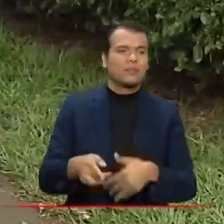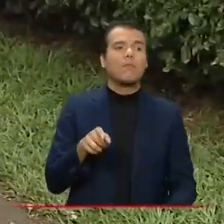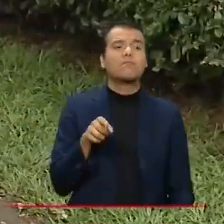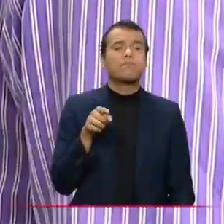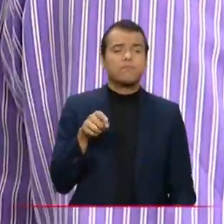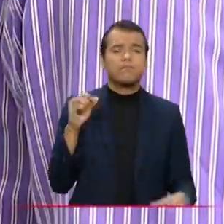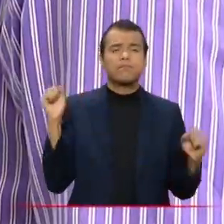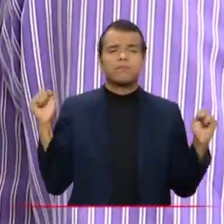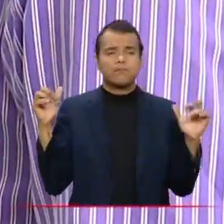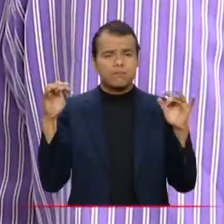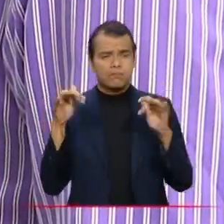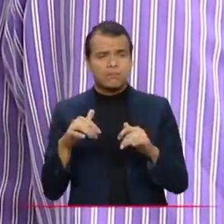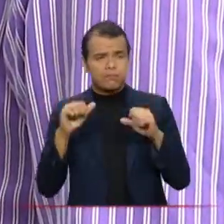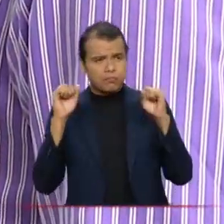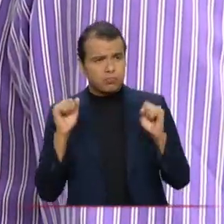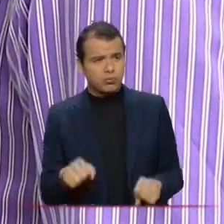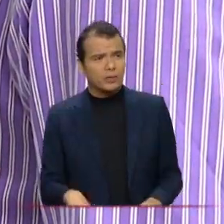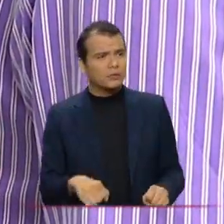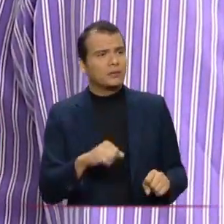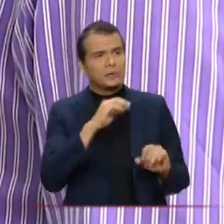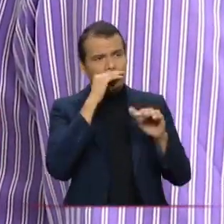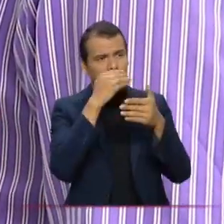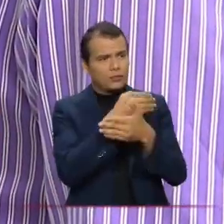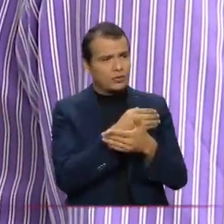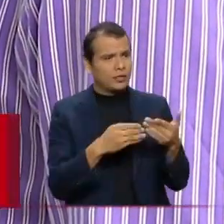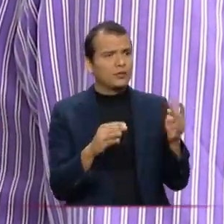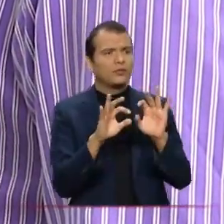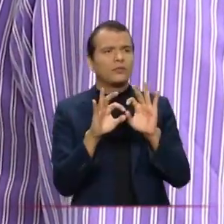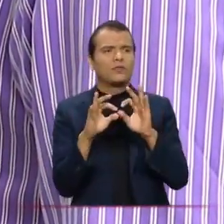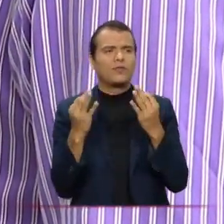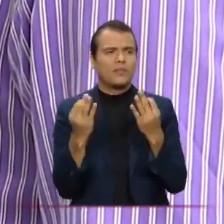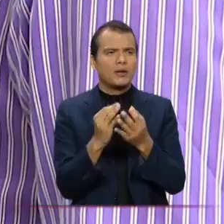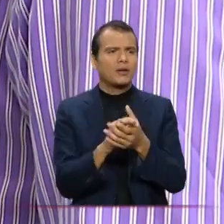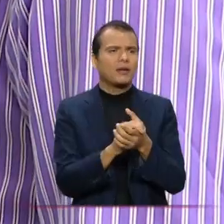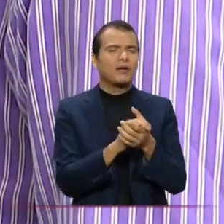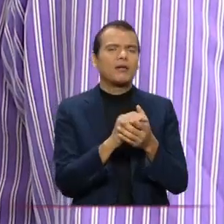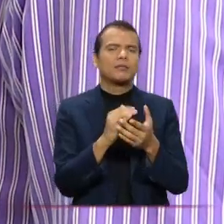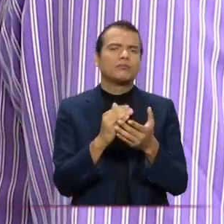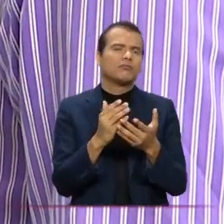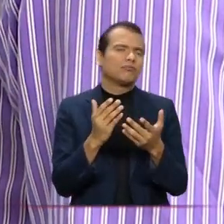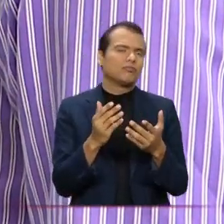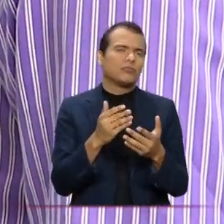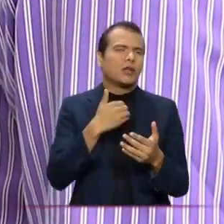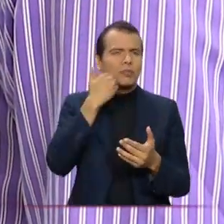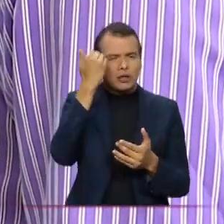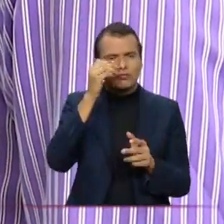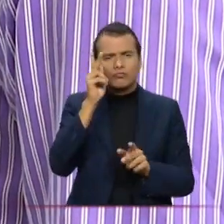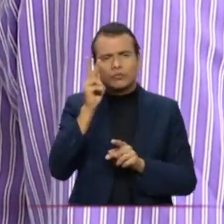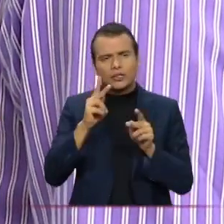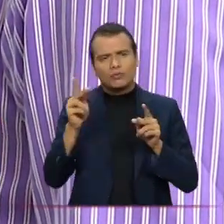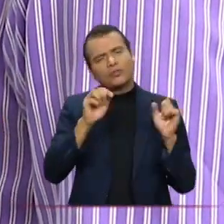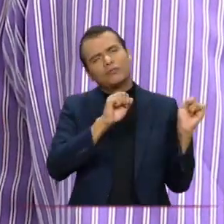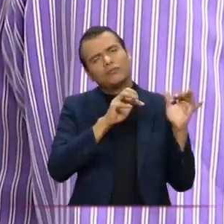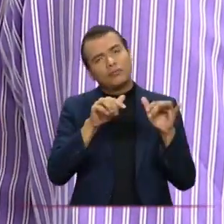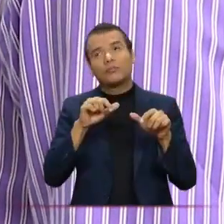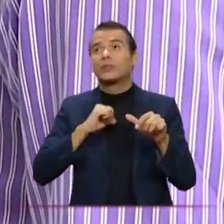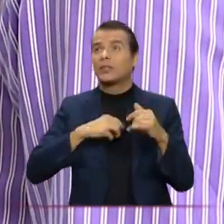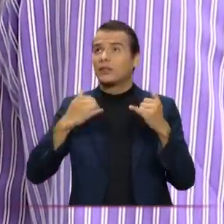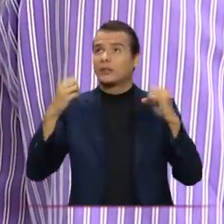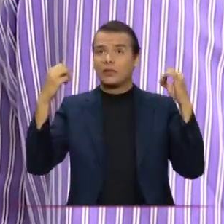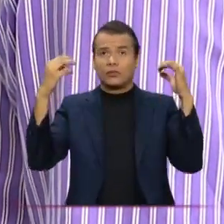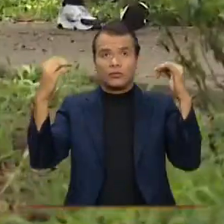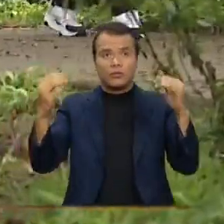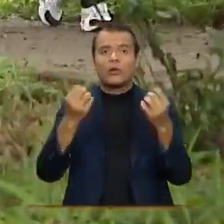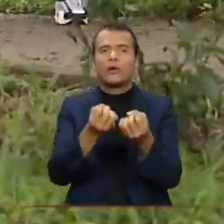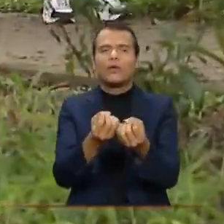niños los abuelos venimos y disfrutamos este sendero con luz con arborización con flores y con un ambiente